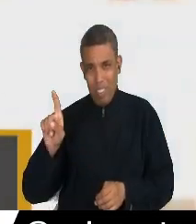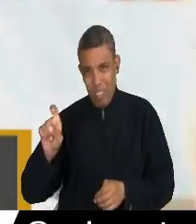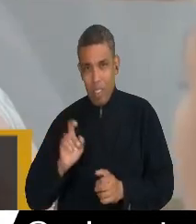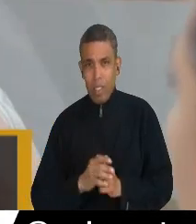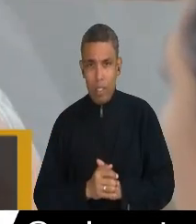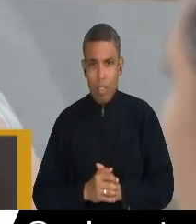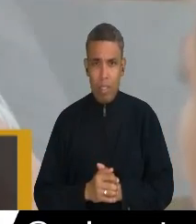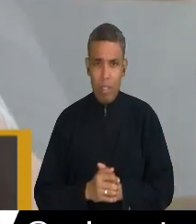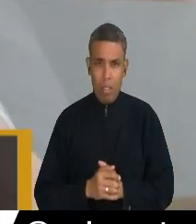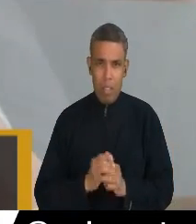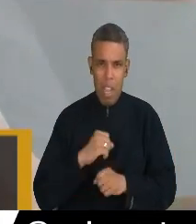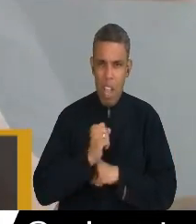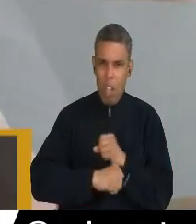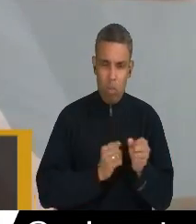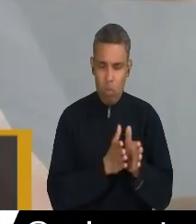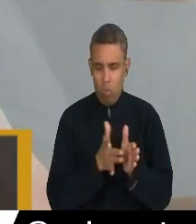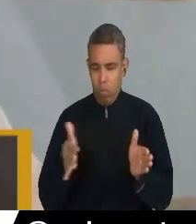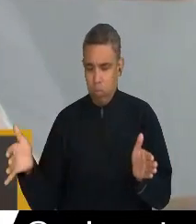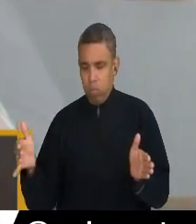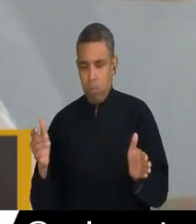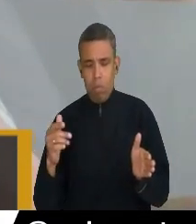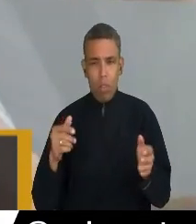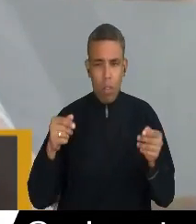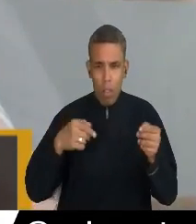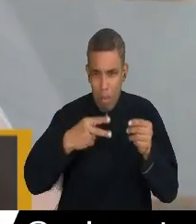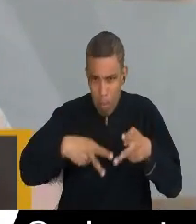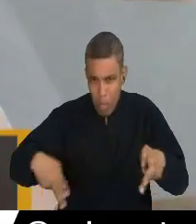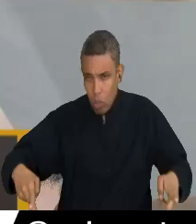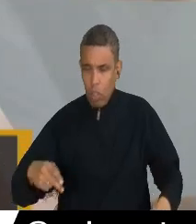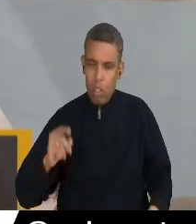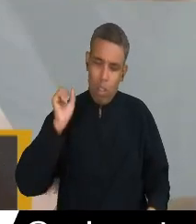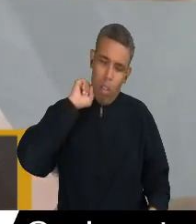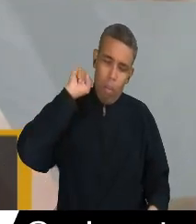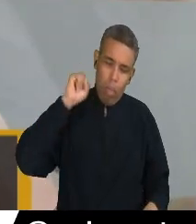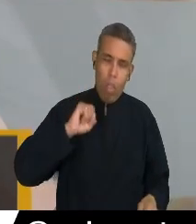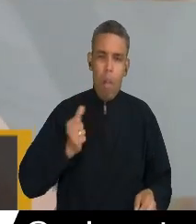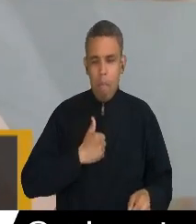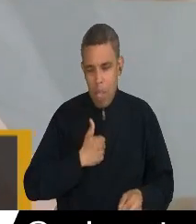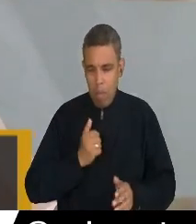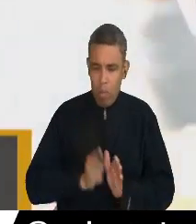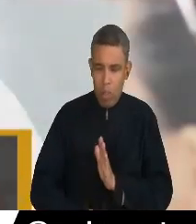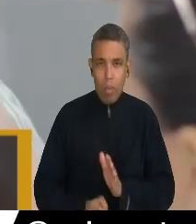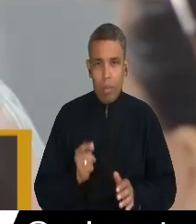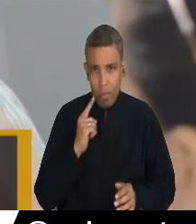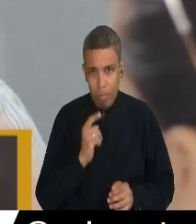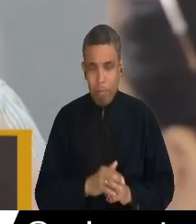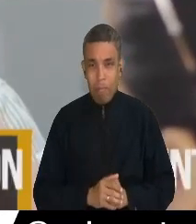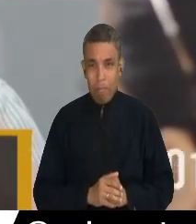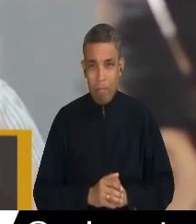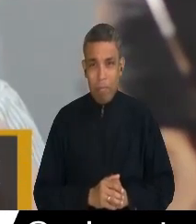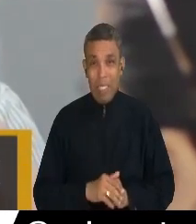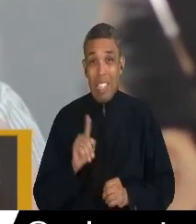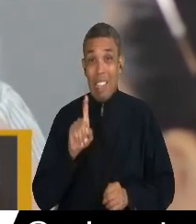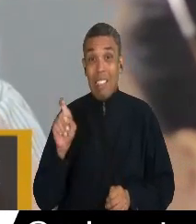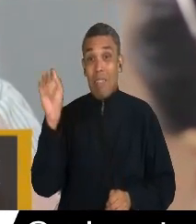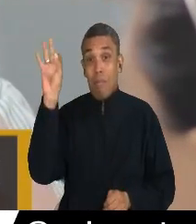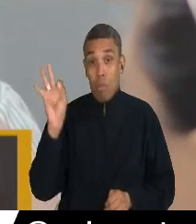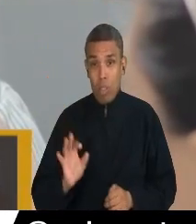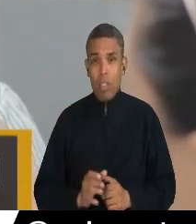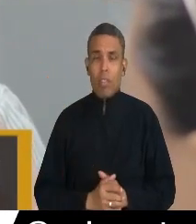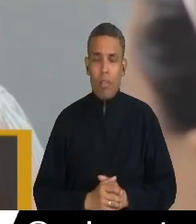notificados. De esos 100 casos del año 2016, el 30% correspondió a menores de edad. Aunque parezca